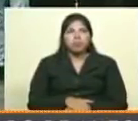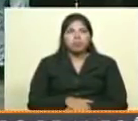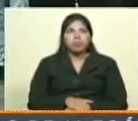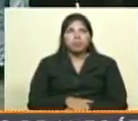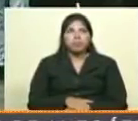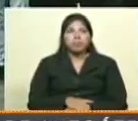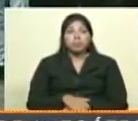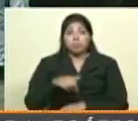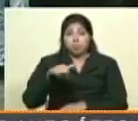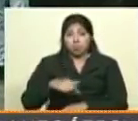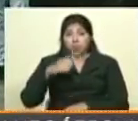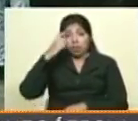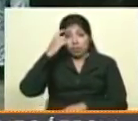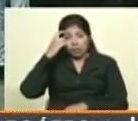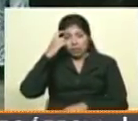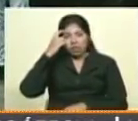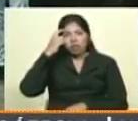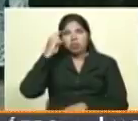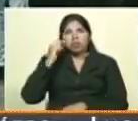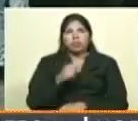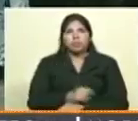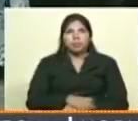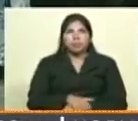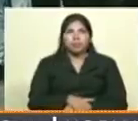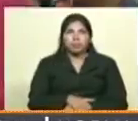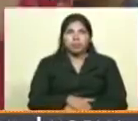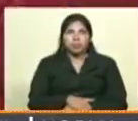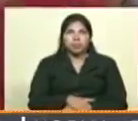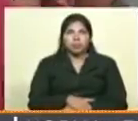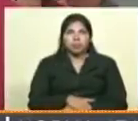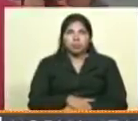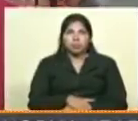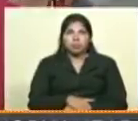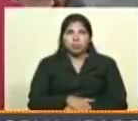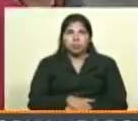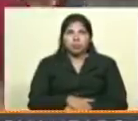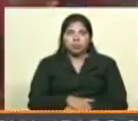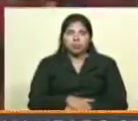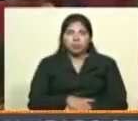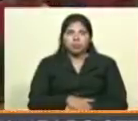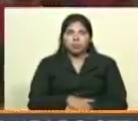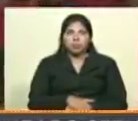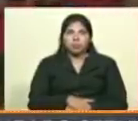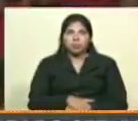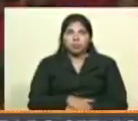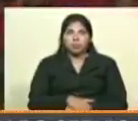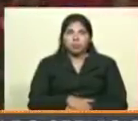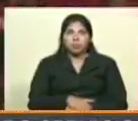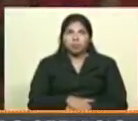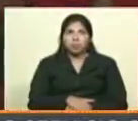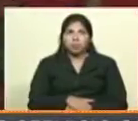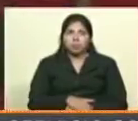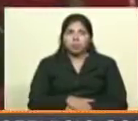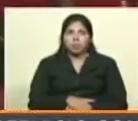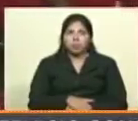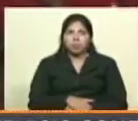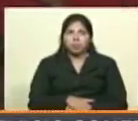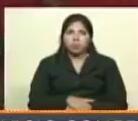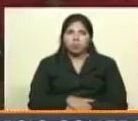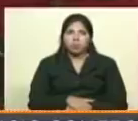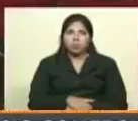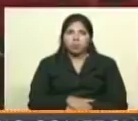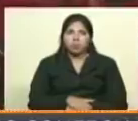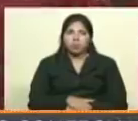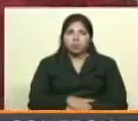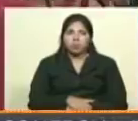Un día como hoy fue agredida la historia de libertad, de independencia,